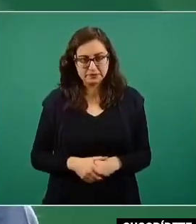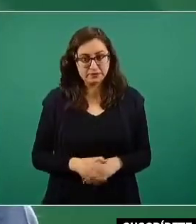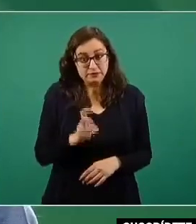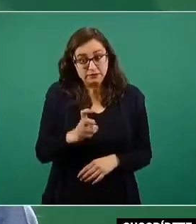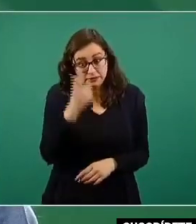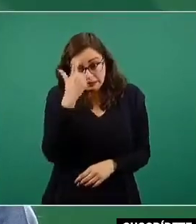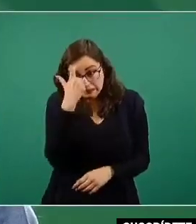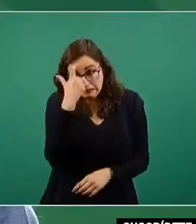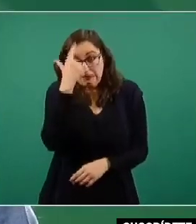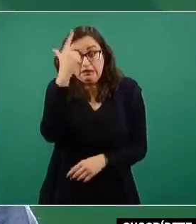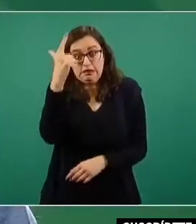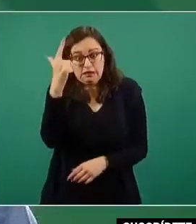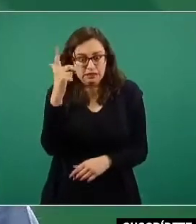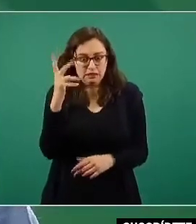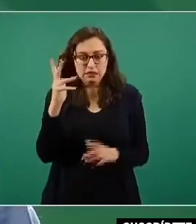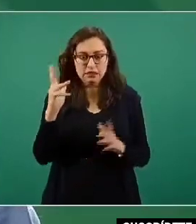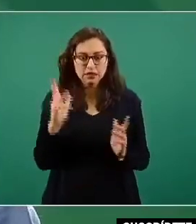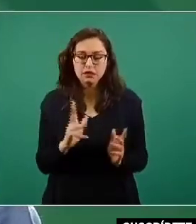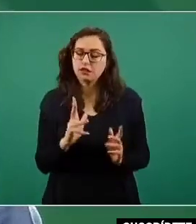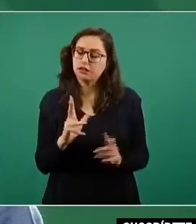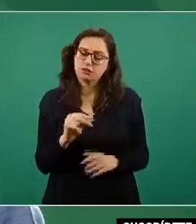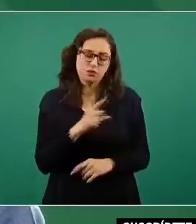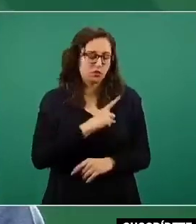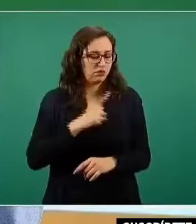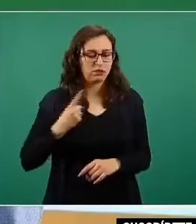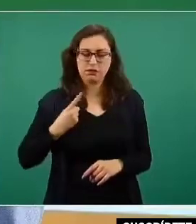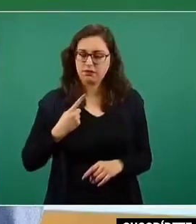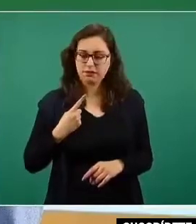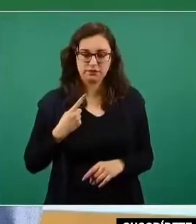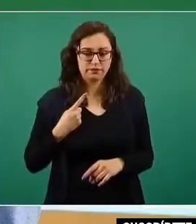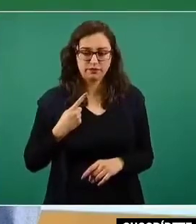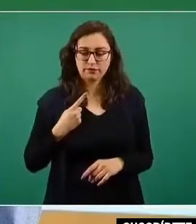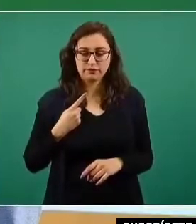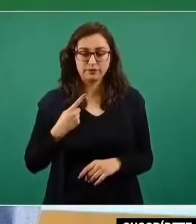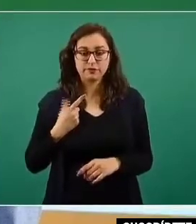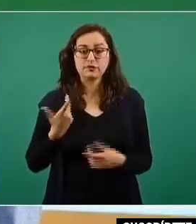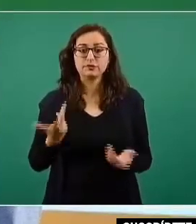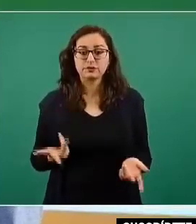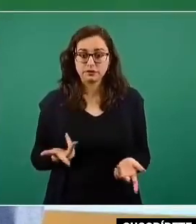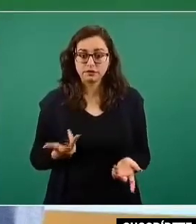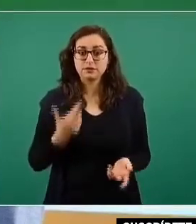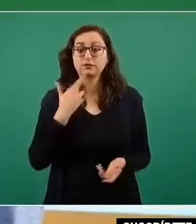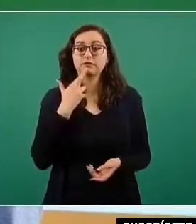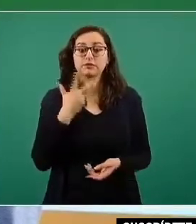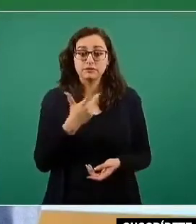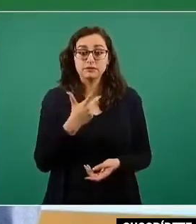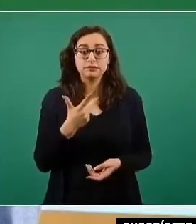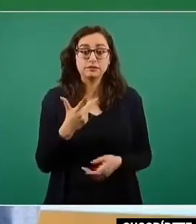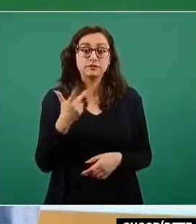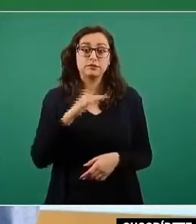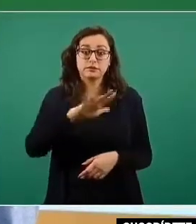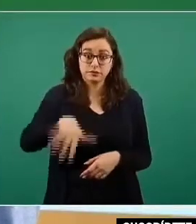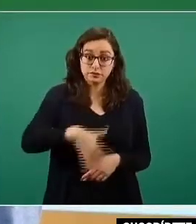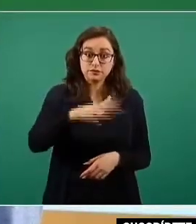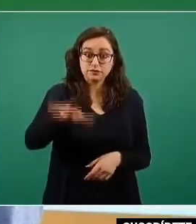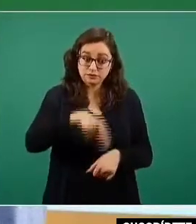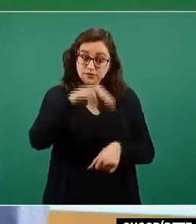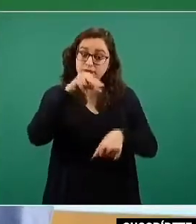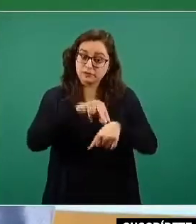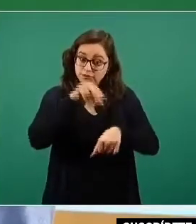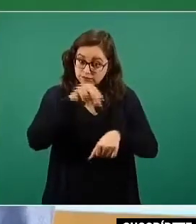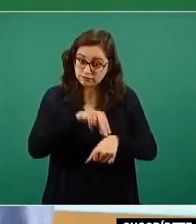esta técnica y persistir en la búsqueda de atención de